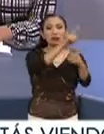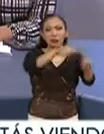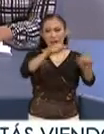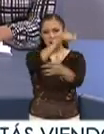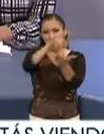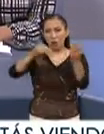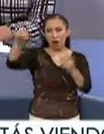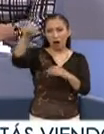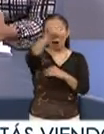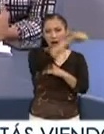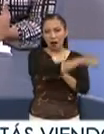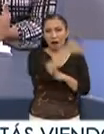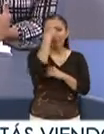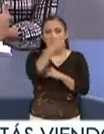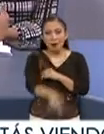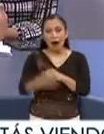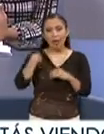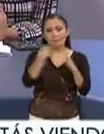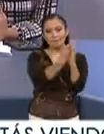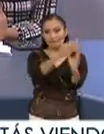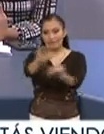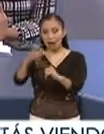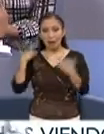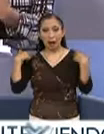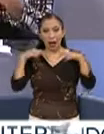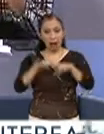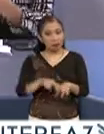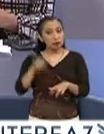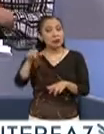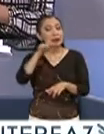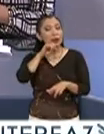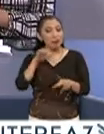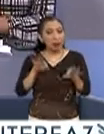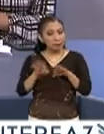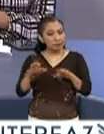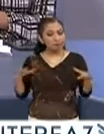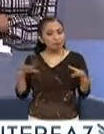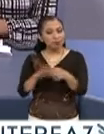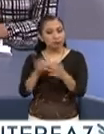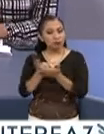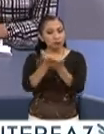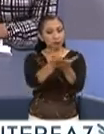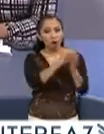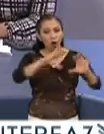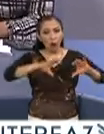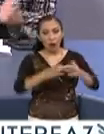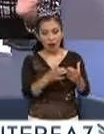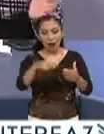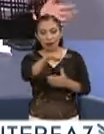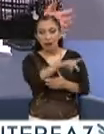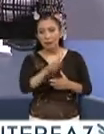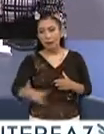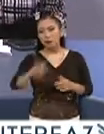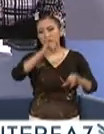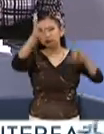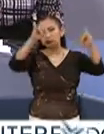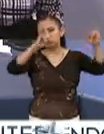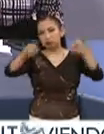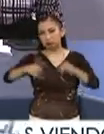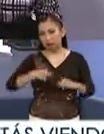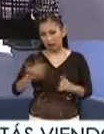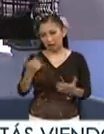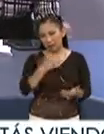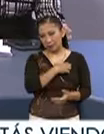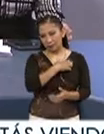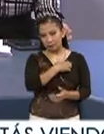diversas localidades rurales para capacitar a los maestros y trabajar en favor de la comunidad en las poblaciones alejadas del